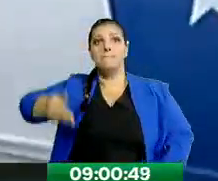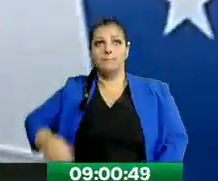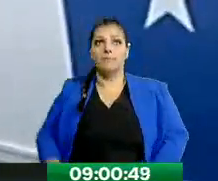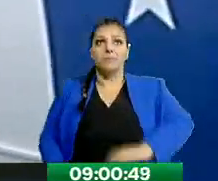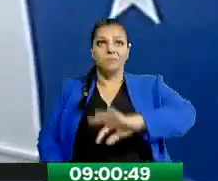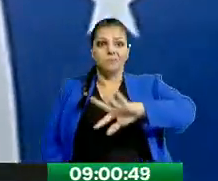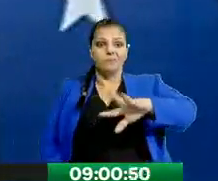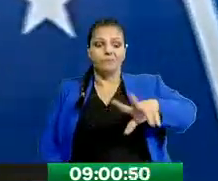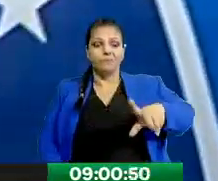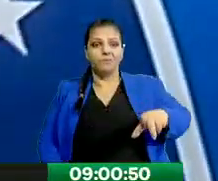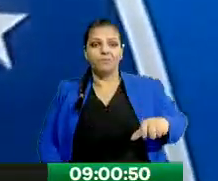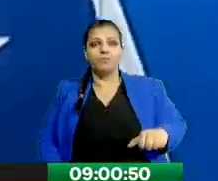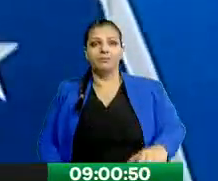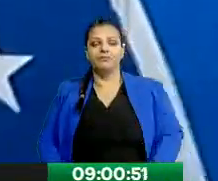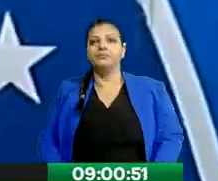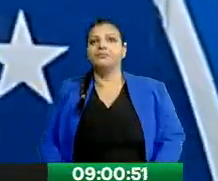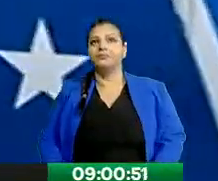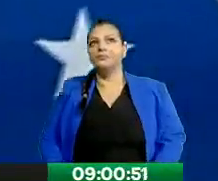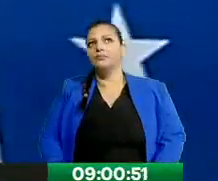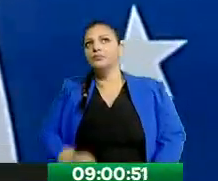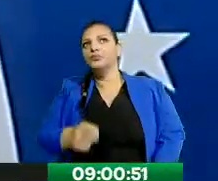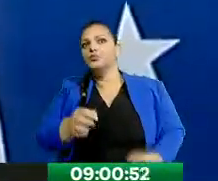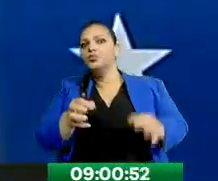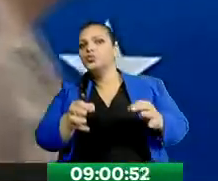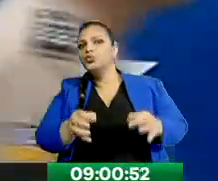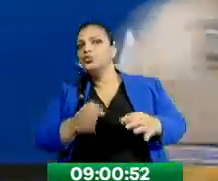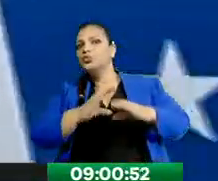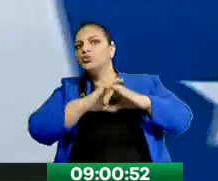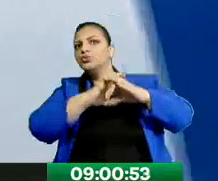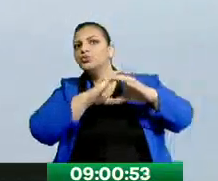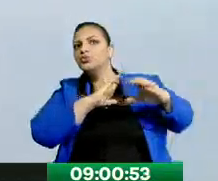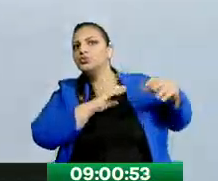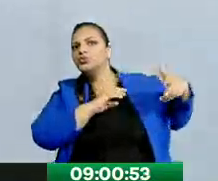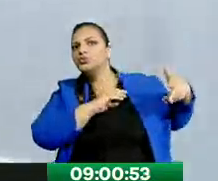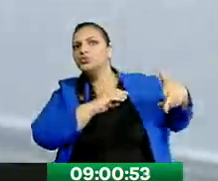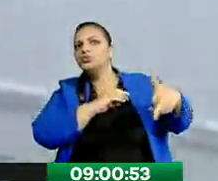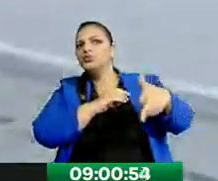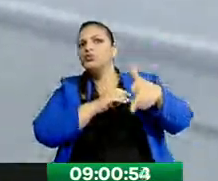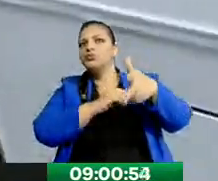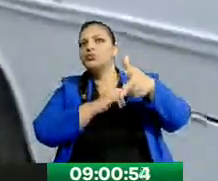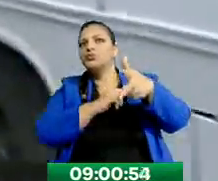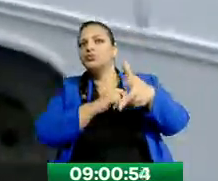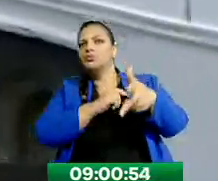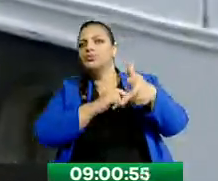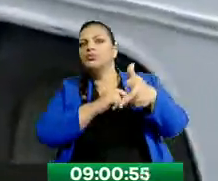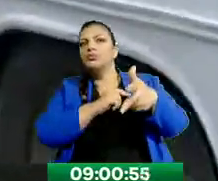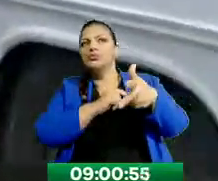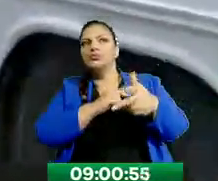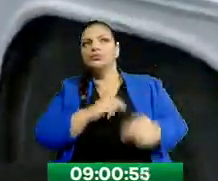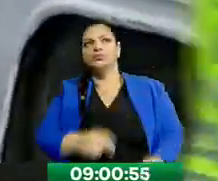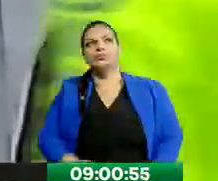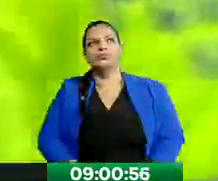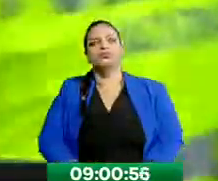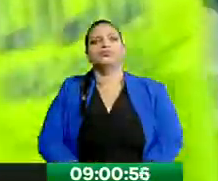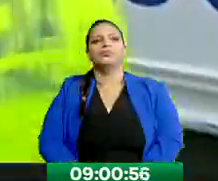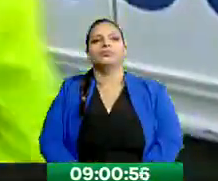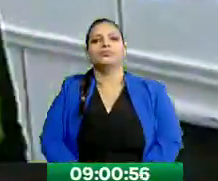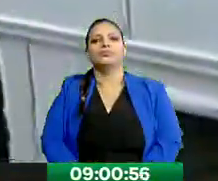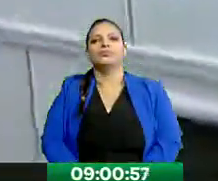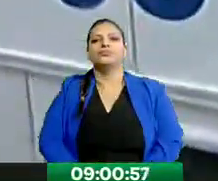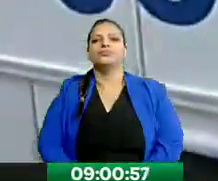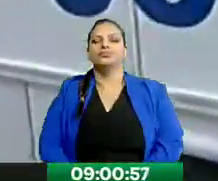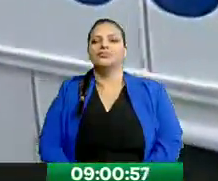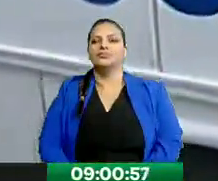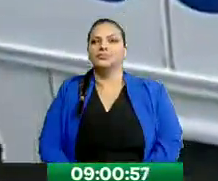cuenta con gran presencia de pasajeros en estos instantes. Vamos a tratar de observar, conocer un poco más de cerca la reacción por parte de los